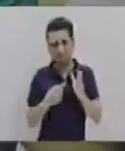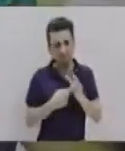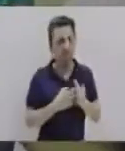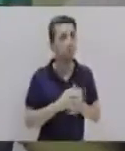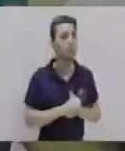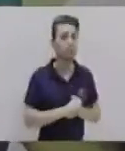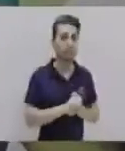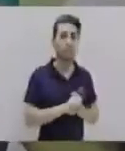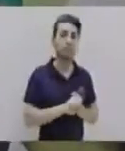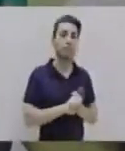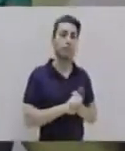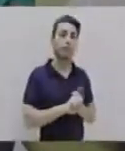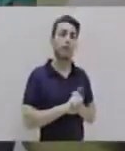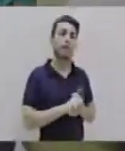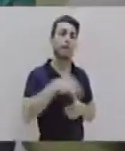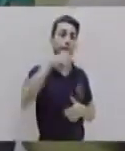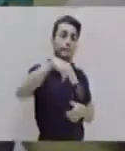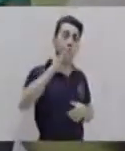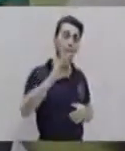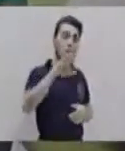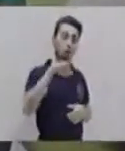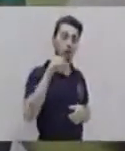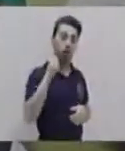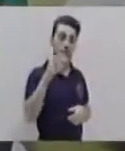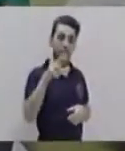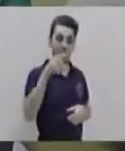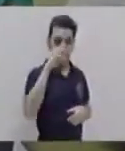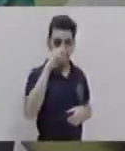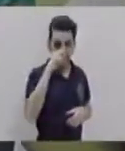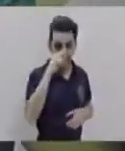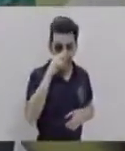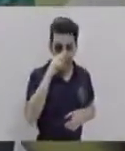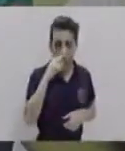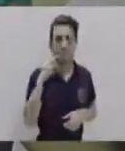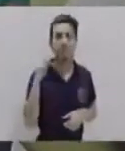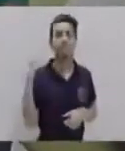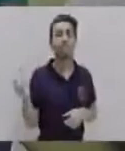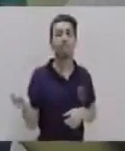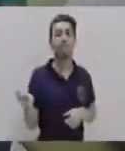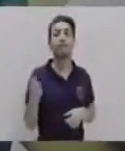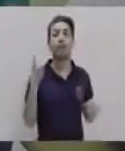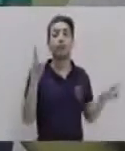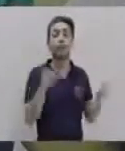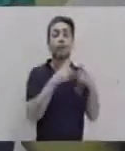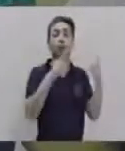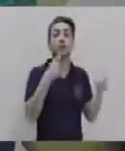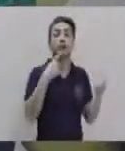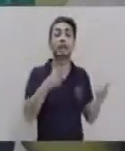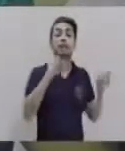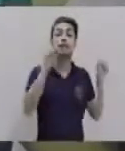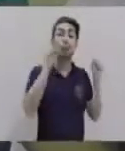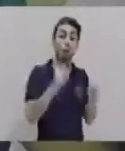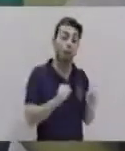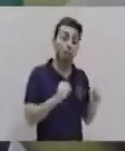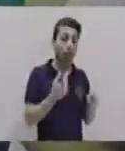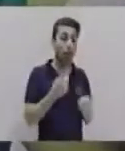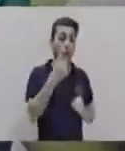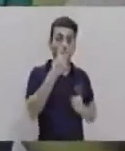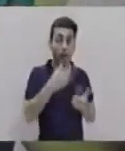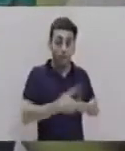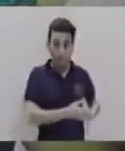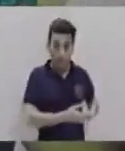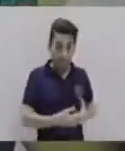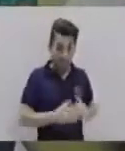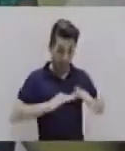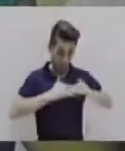bien. La música de Mozart es una música que se ha estudiado, que permite que desde que un bebé está